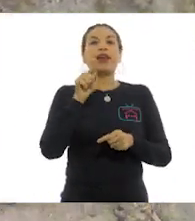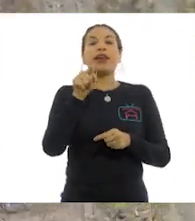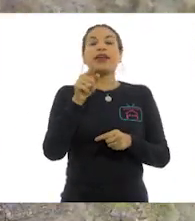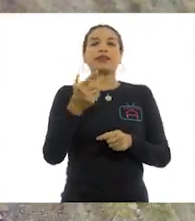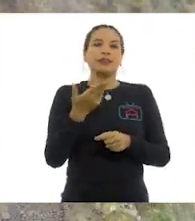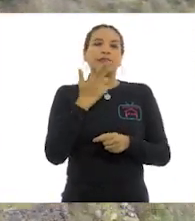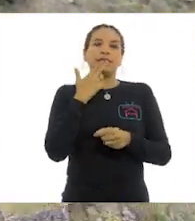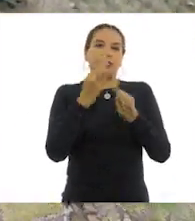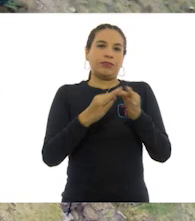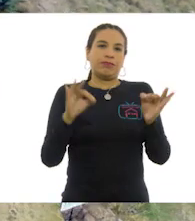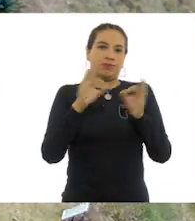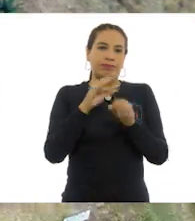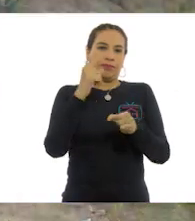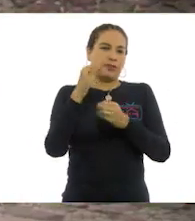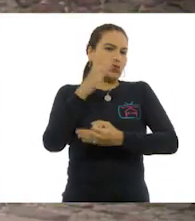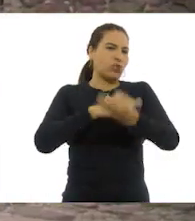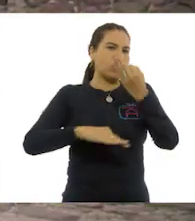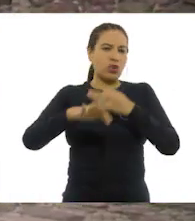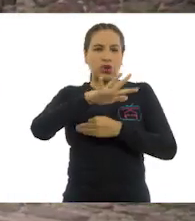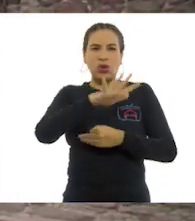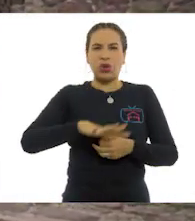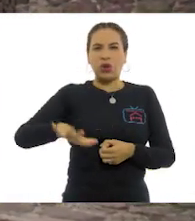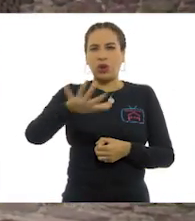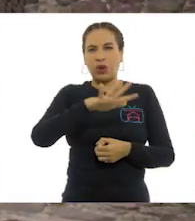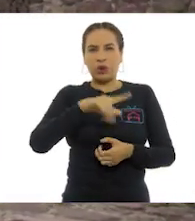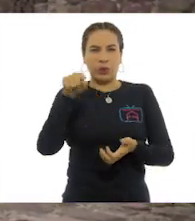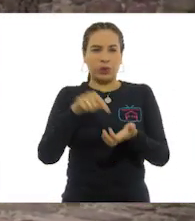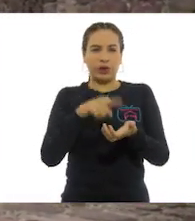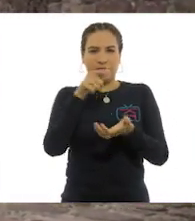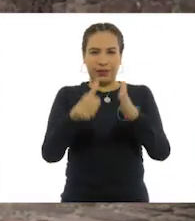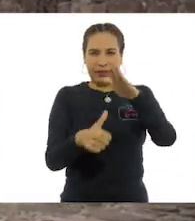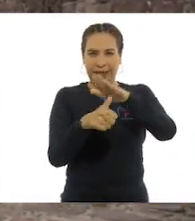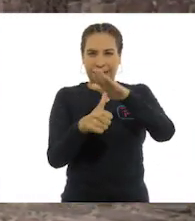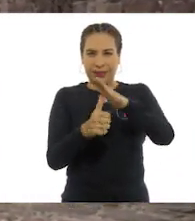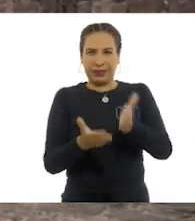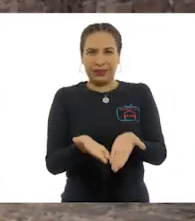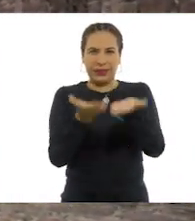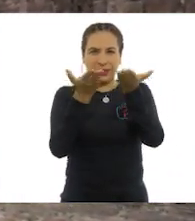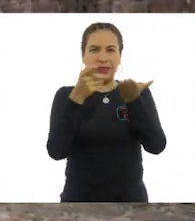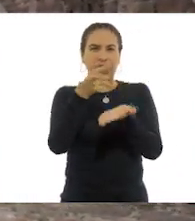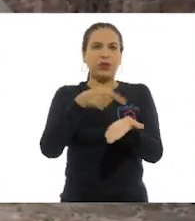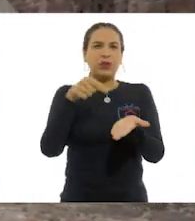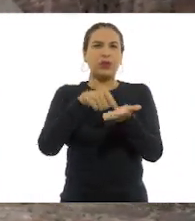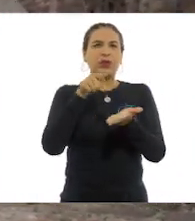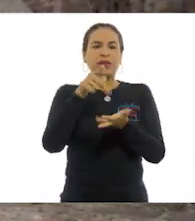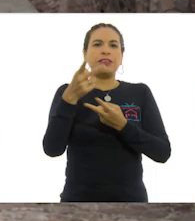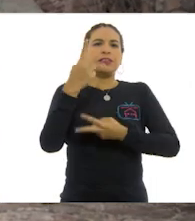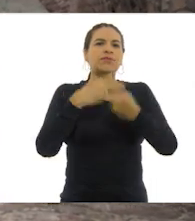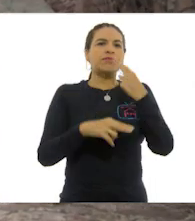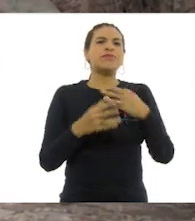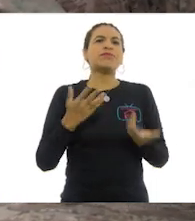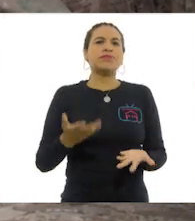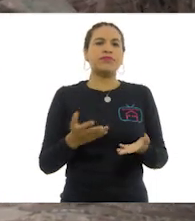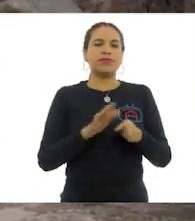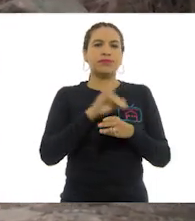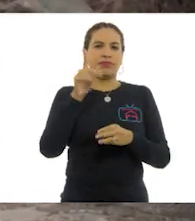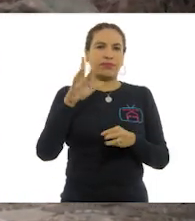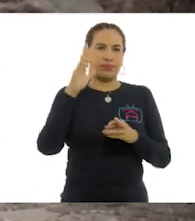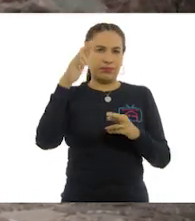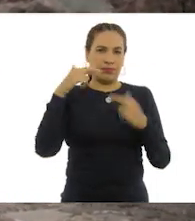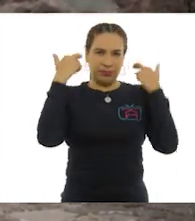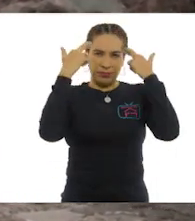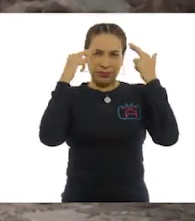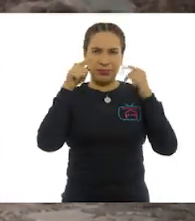lo esencial y la razón de todo esto. Pero fíjense, este altar me recuerda al sitio en donde se entronizó como monarca